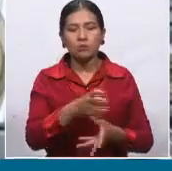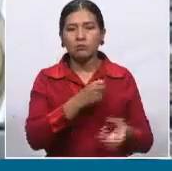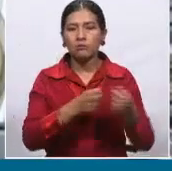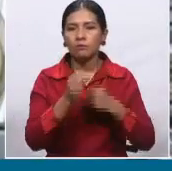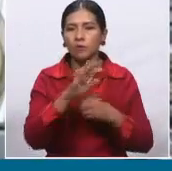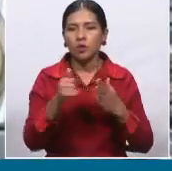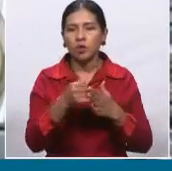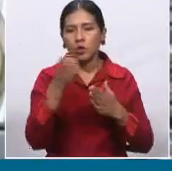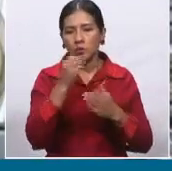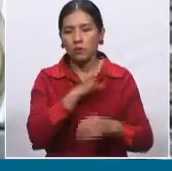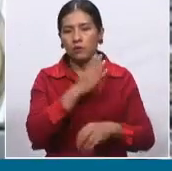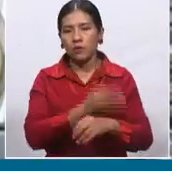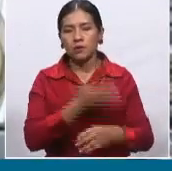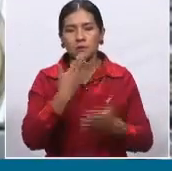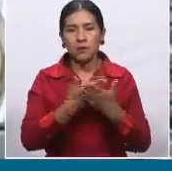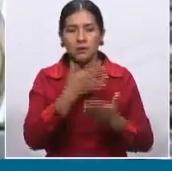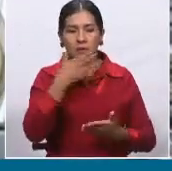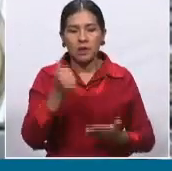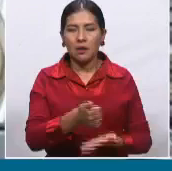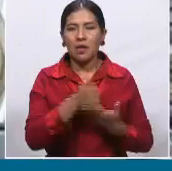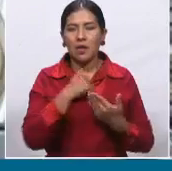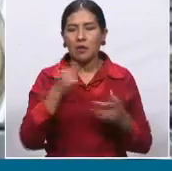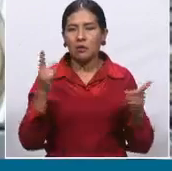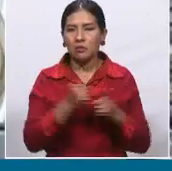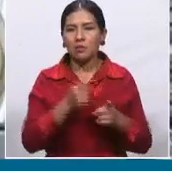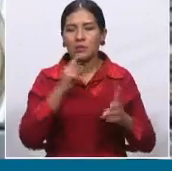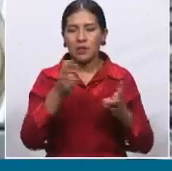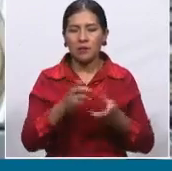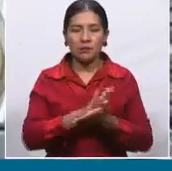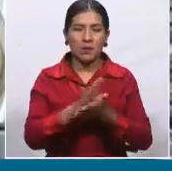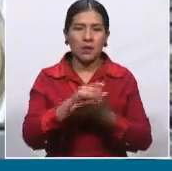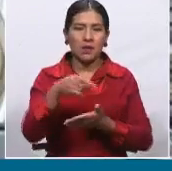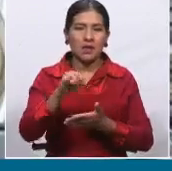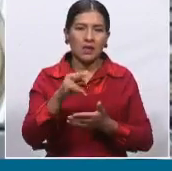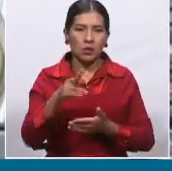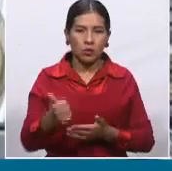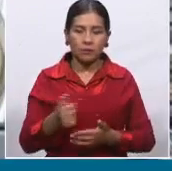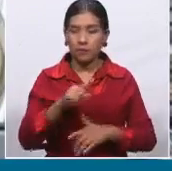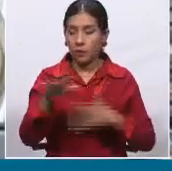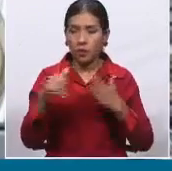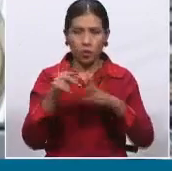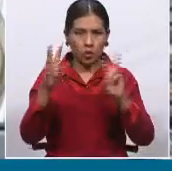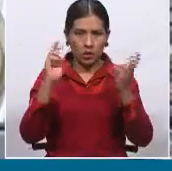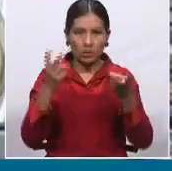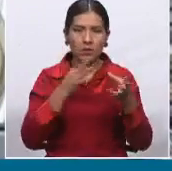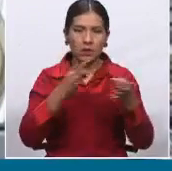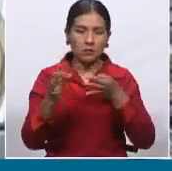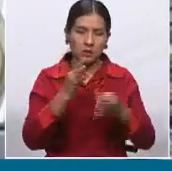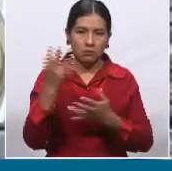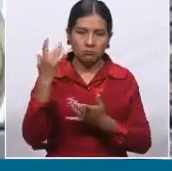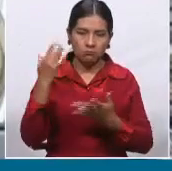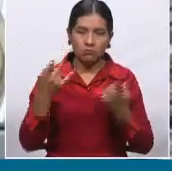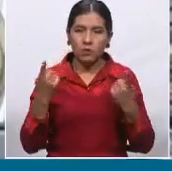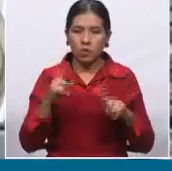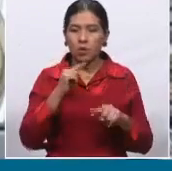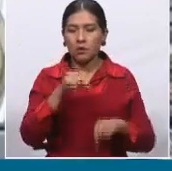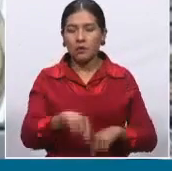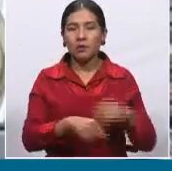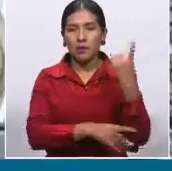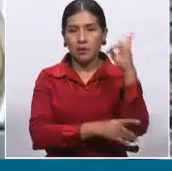por el esfuerzo científico humano. Así que esas explicaciones darán fundamento a que en